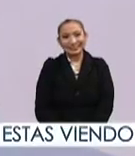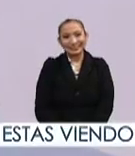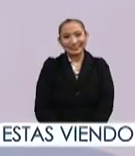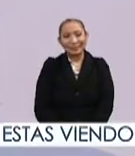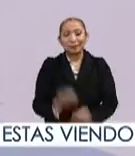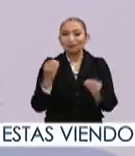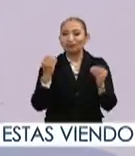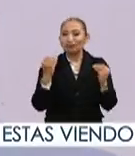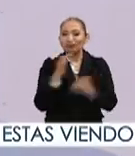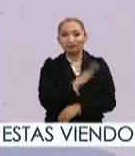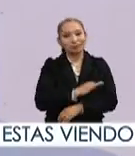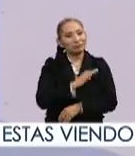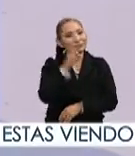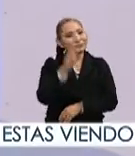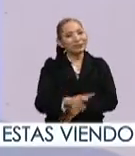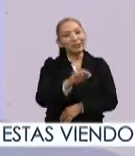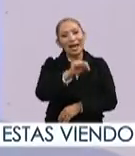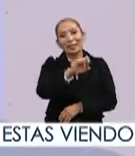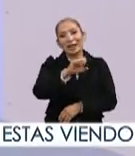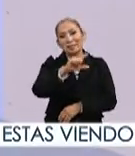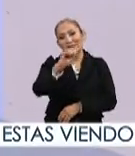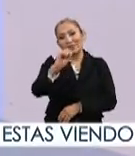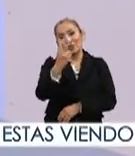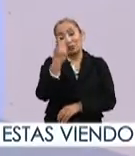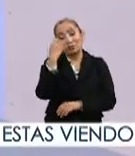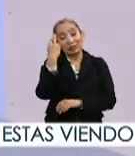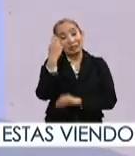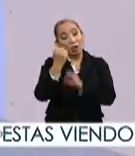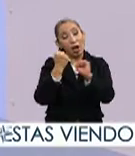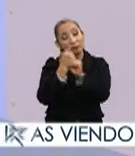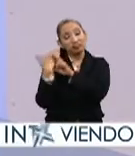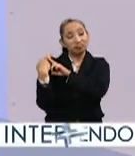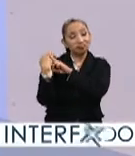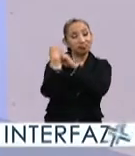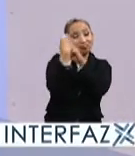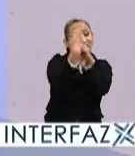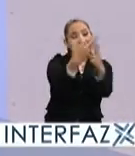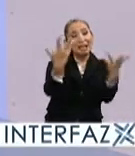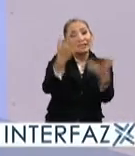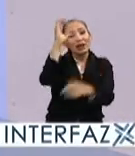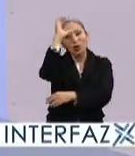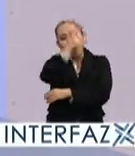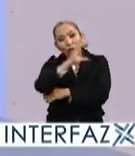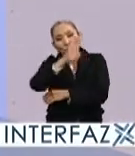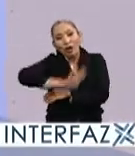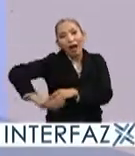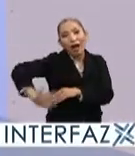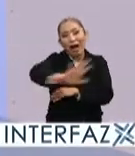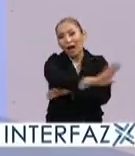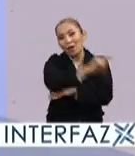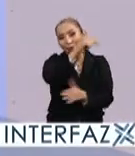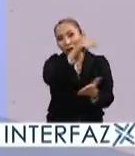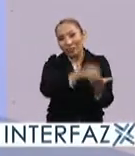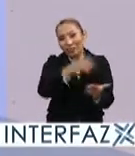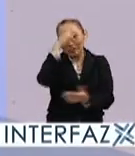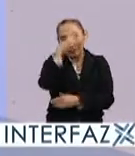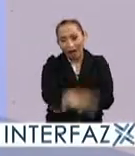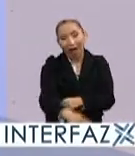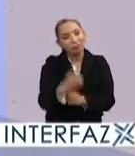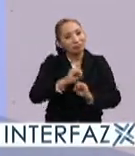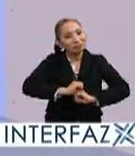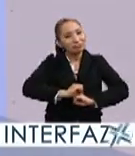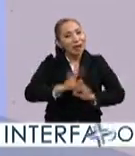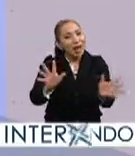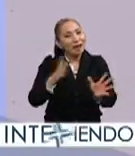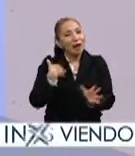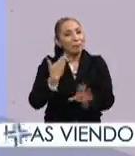Pues muchas felicidades al Canal 22 por estos 25 años de llevar la cultura a todos los rincones de nuestro país y